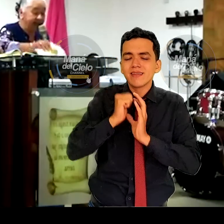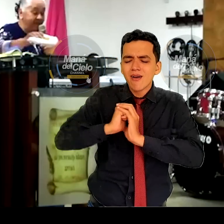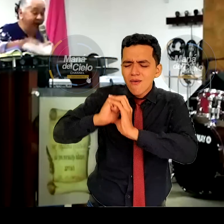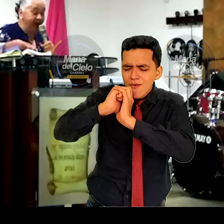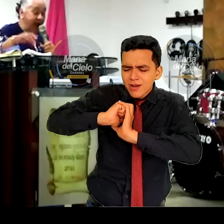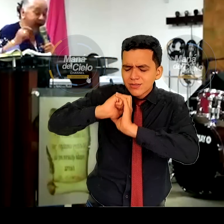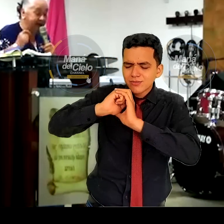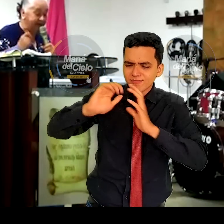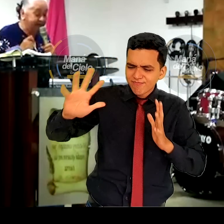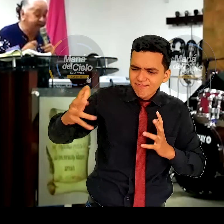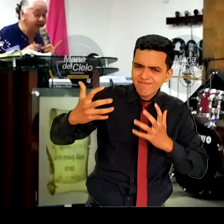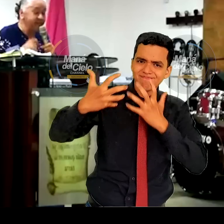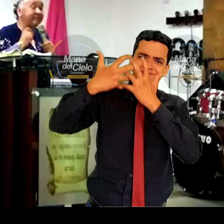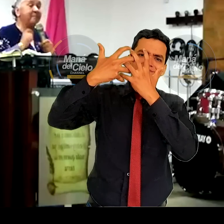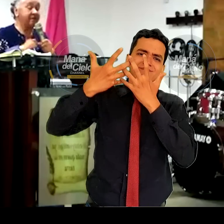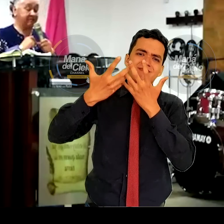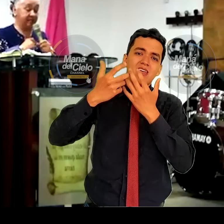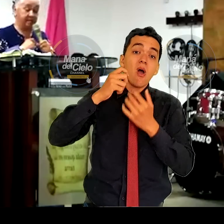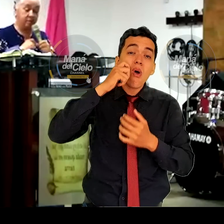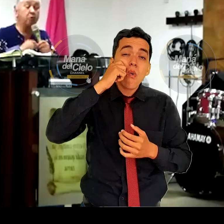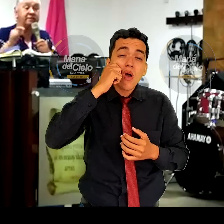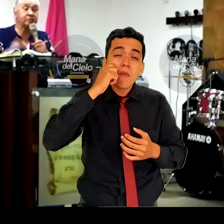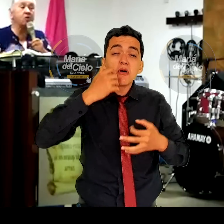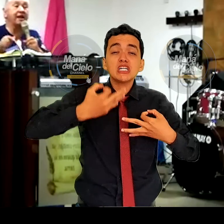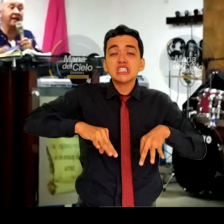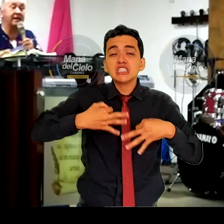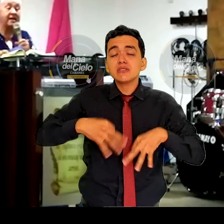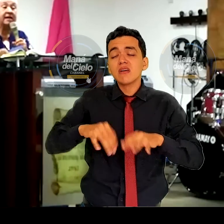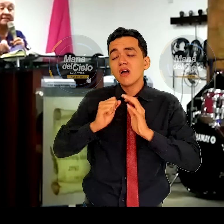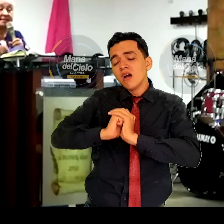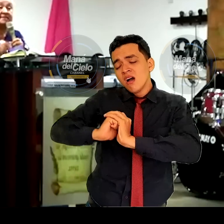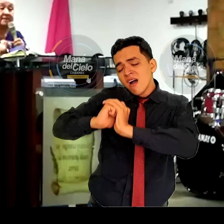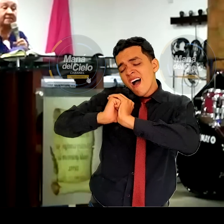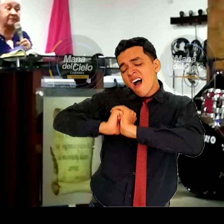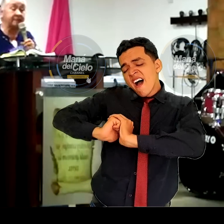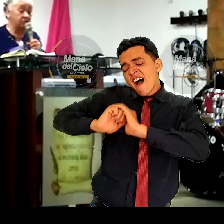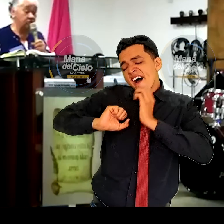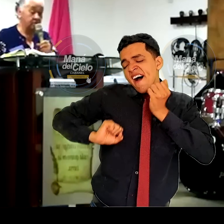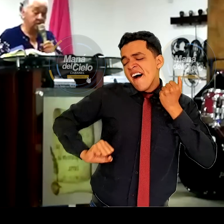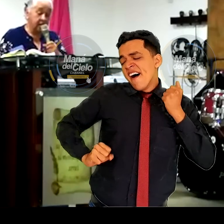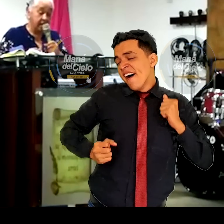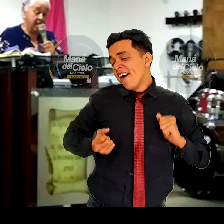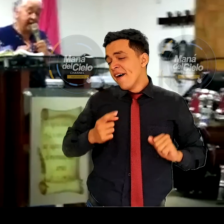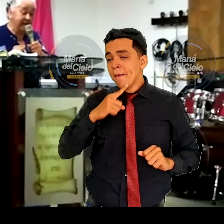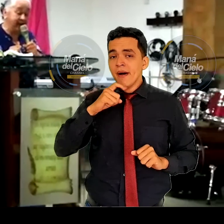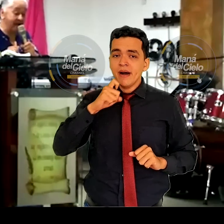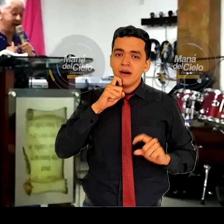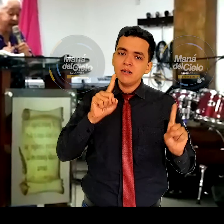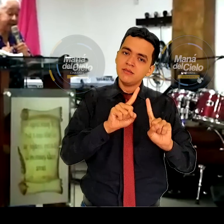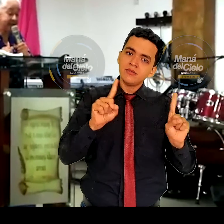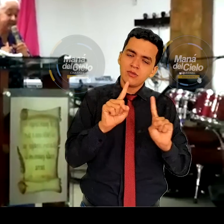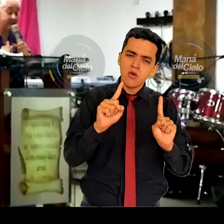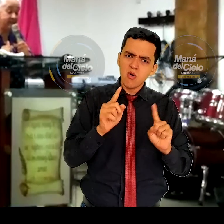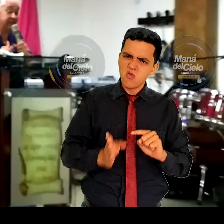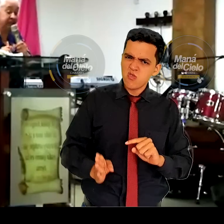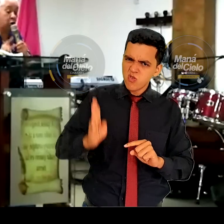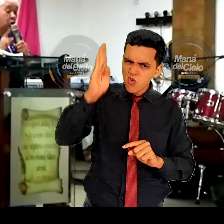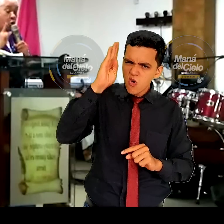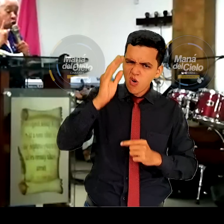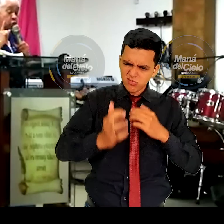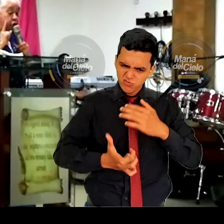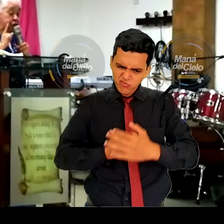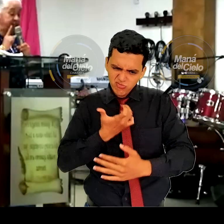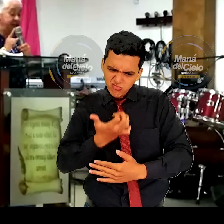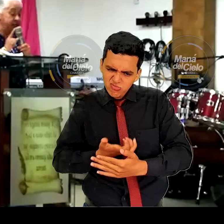que anhelaba ardientemente, por eso él es el que está escribiendo. Él anhelaba